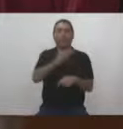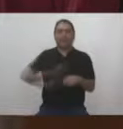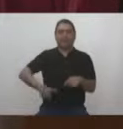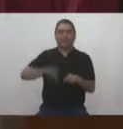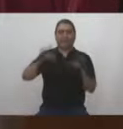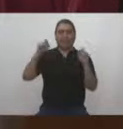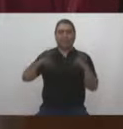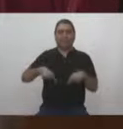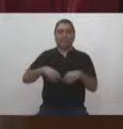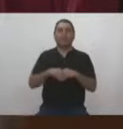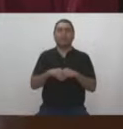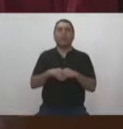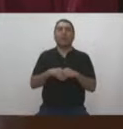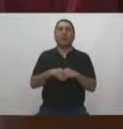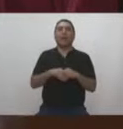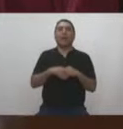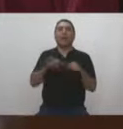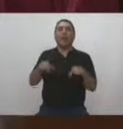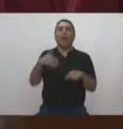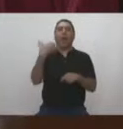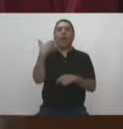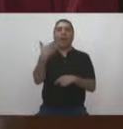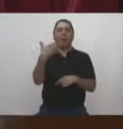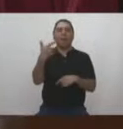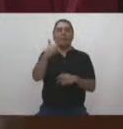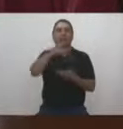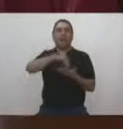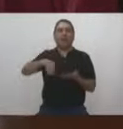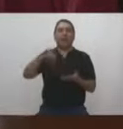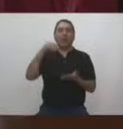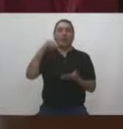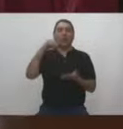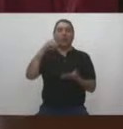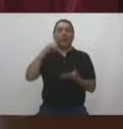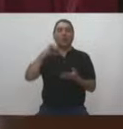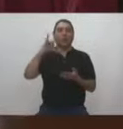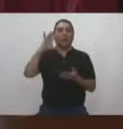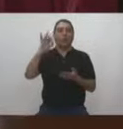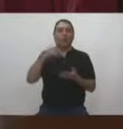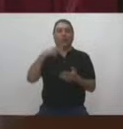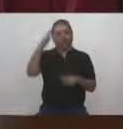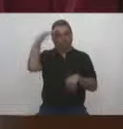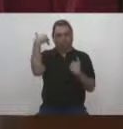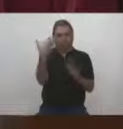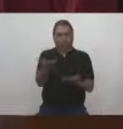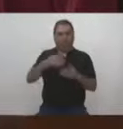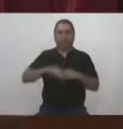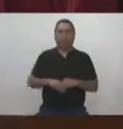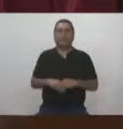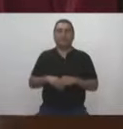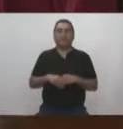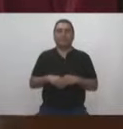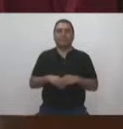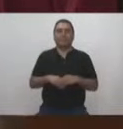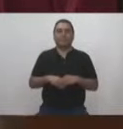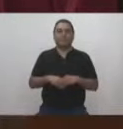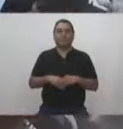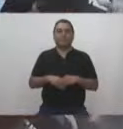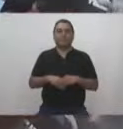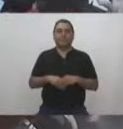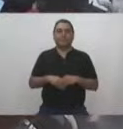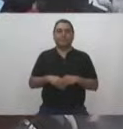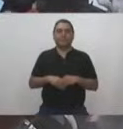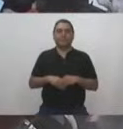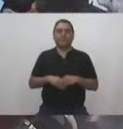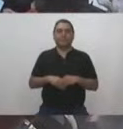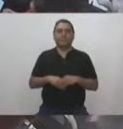Yo no estuve presente porque no estaba de acuerdo, no quise participar convalidando con mi presencia. Me